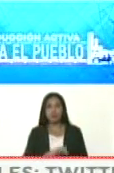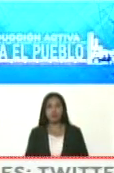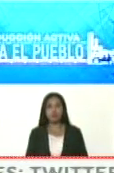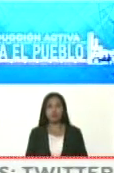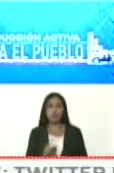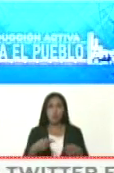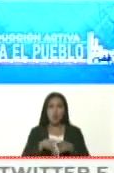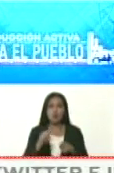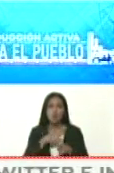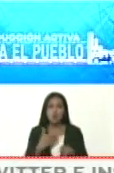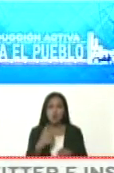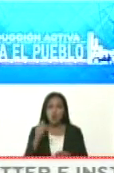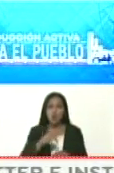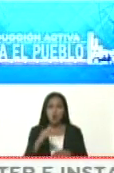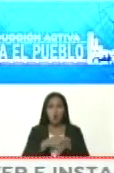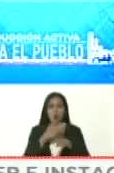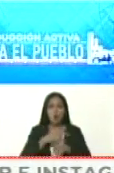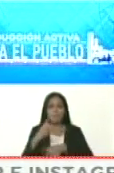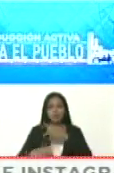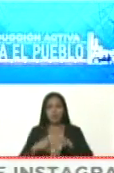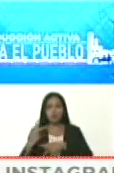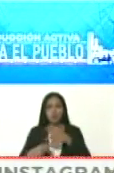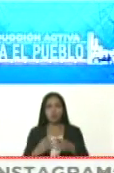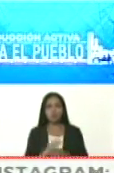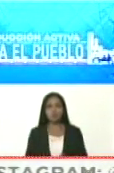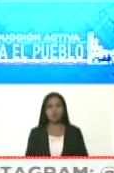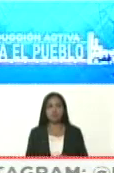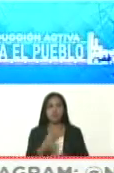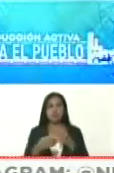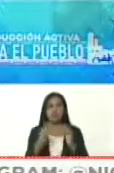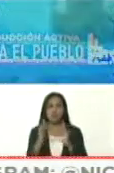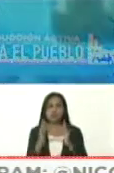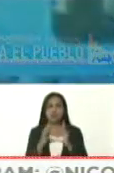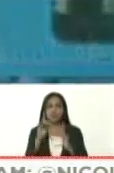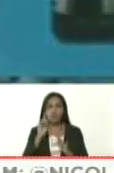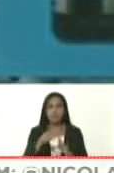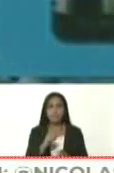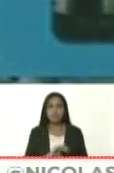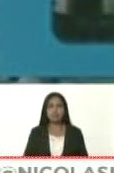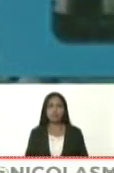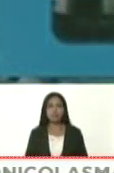quiero hoy, Jueves Productivo, hacer un pase